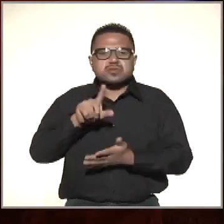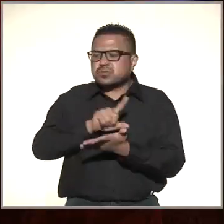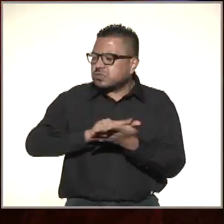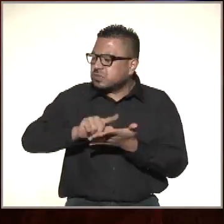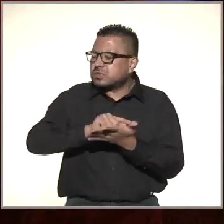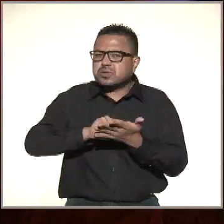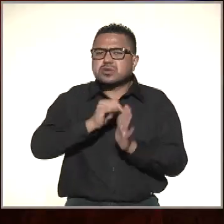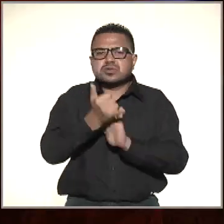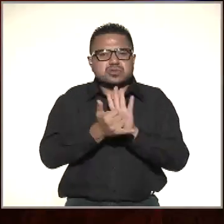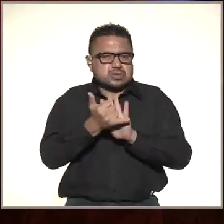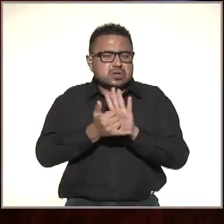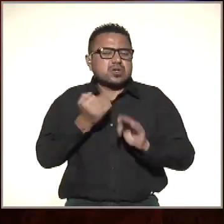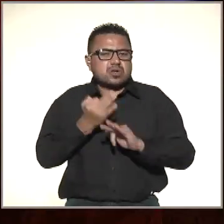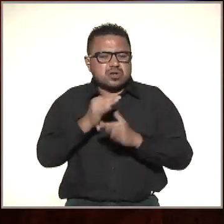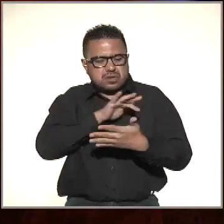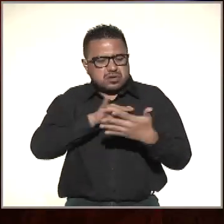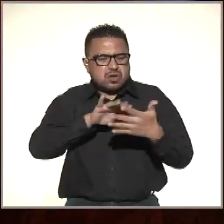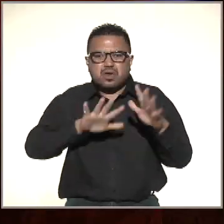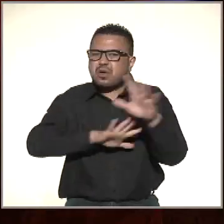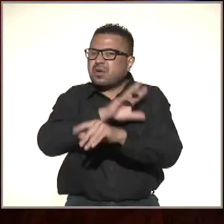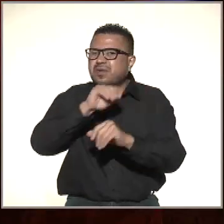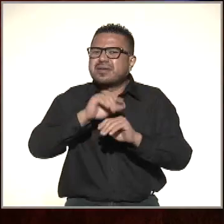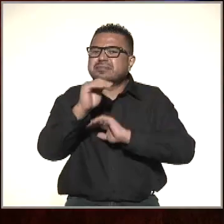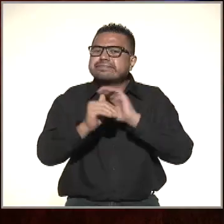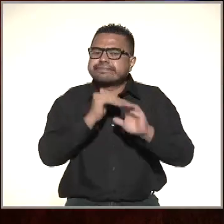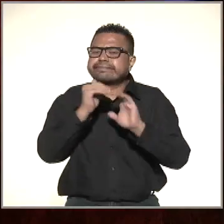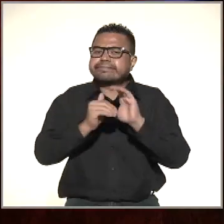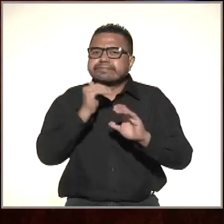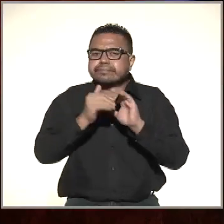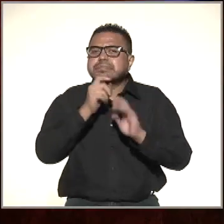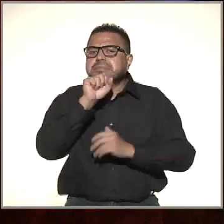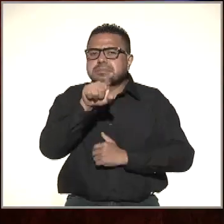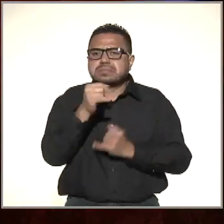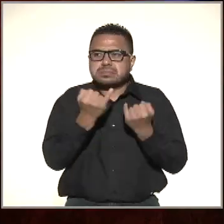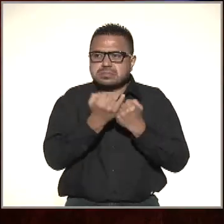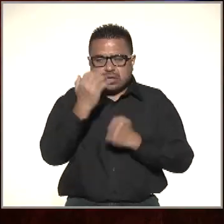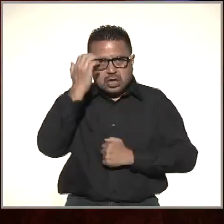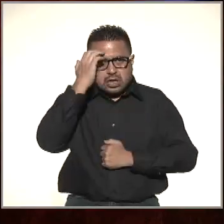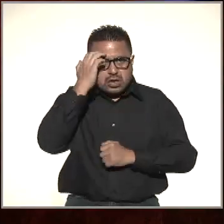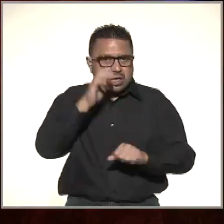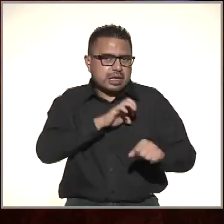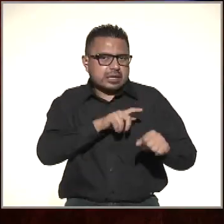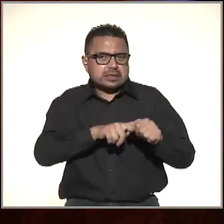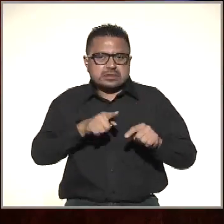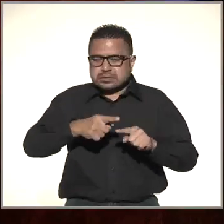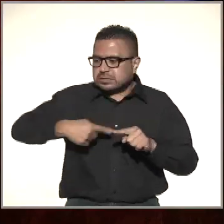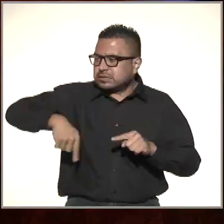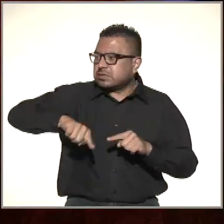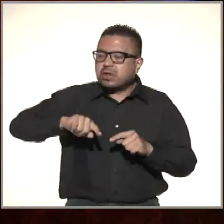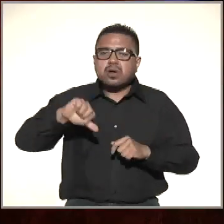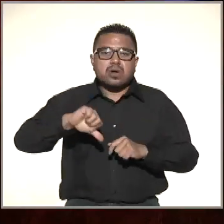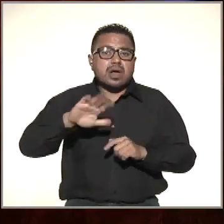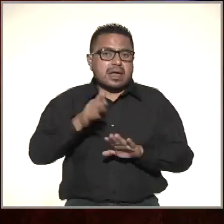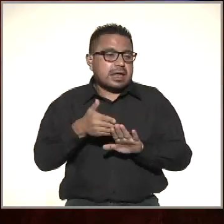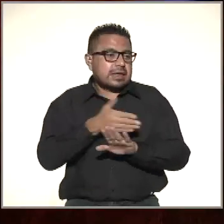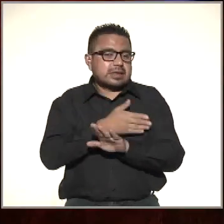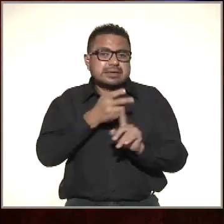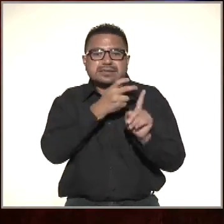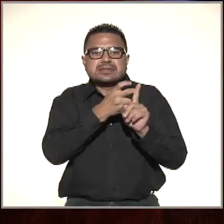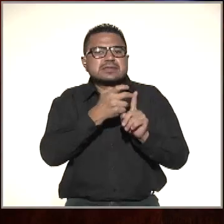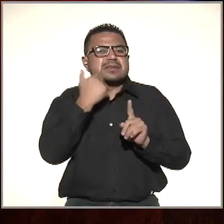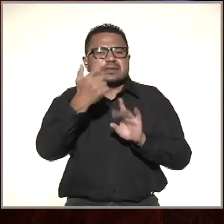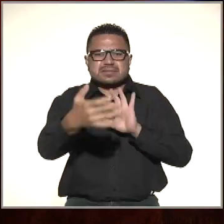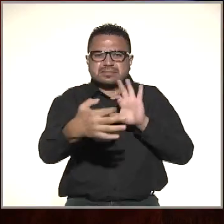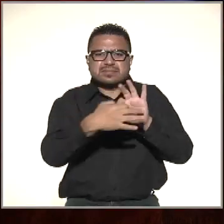y YouTube, entonces ahorita les voy a leer todos sus comentarios para que también los conozcan Cris y los especialistas. Pero antes de eso, quiero invitarles a que se